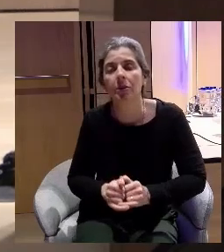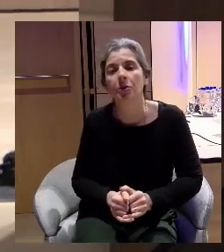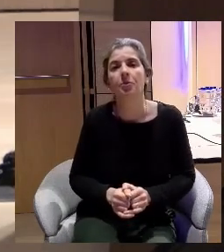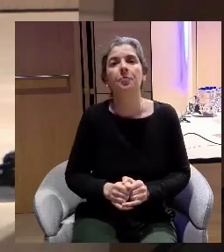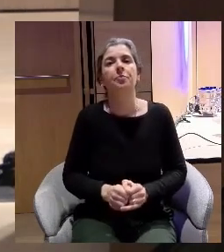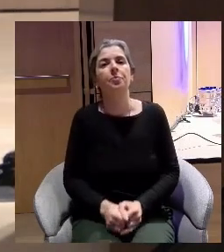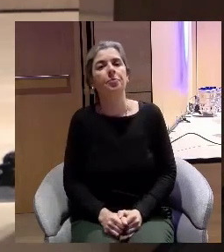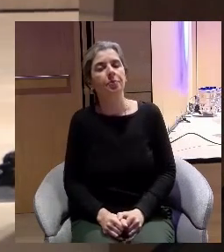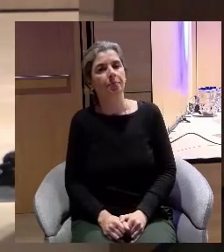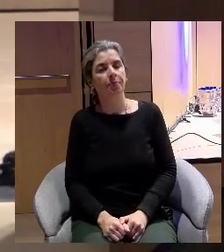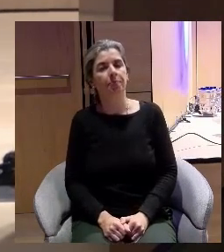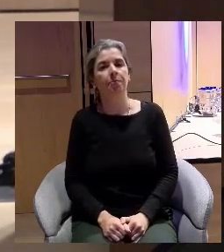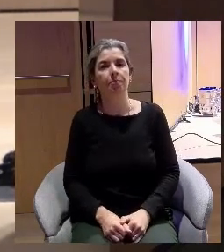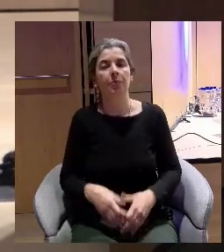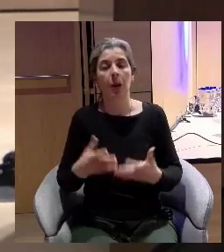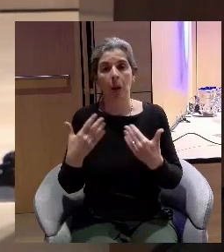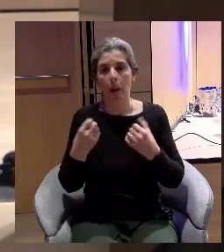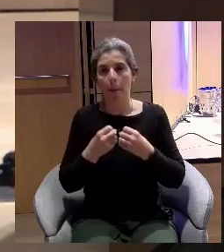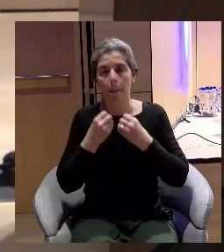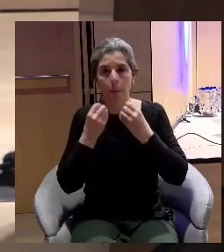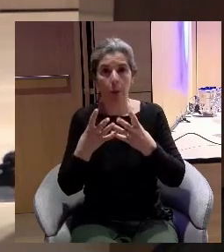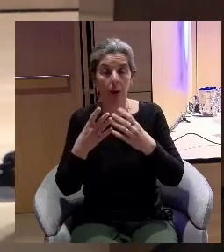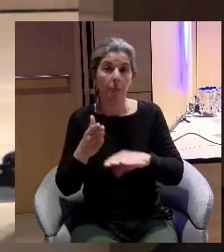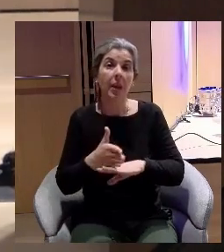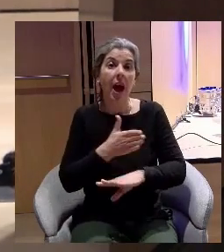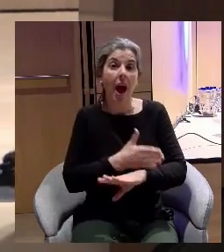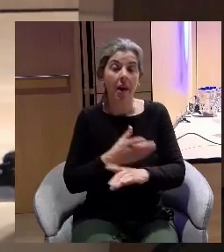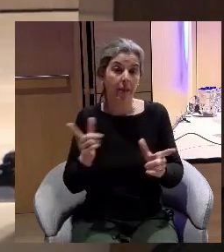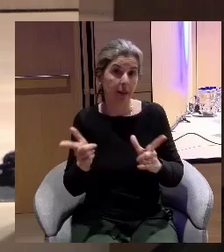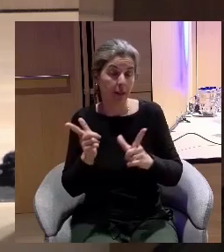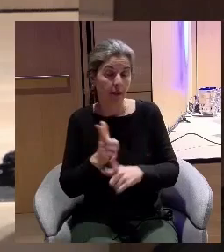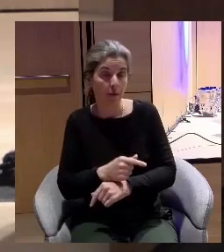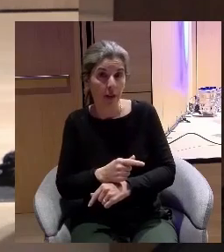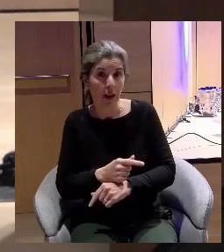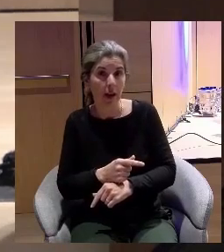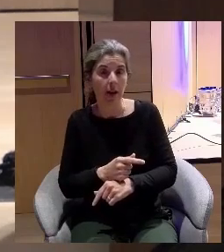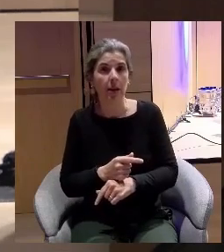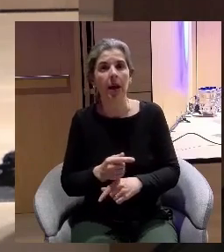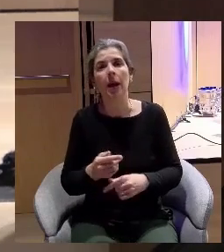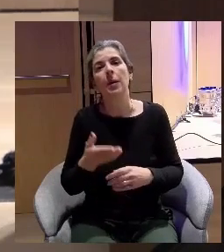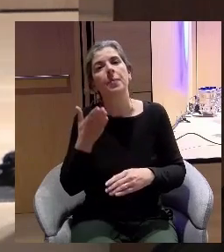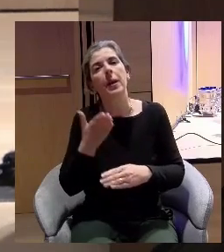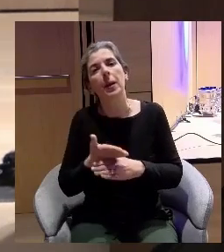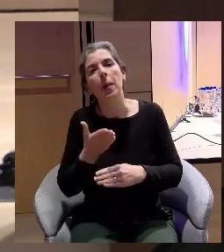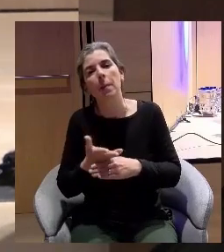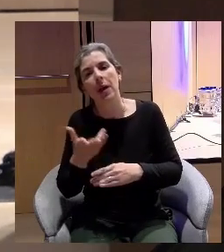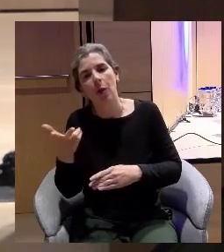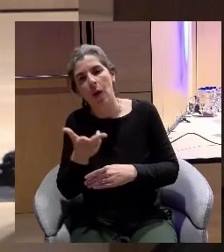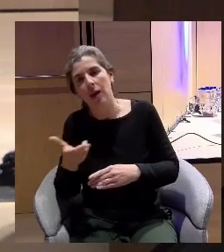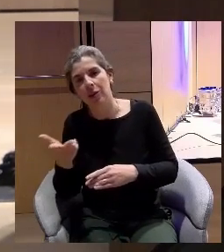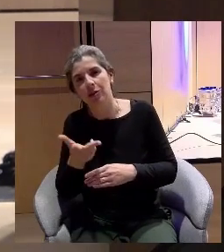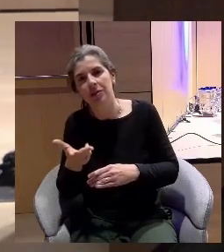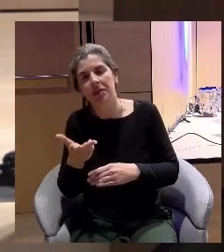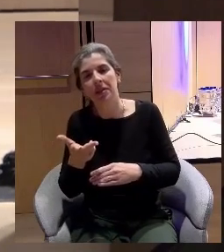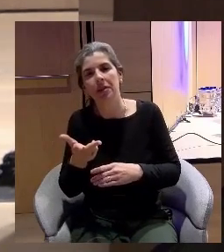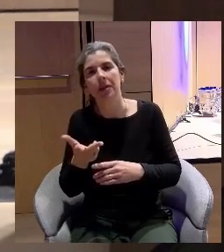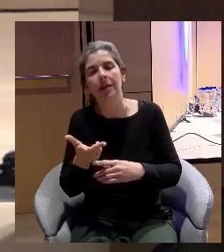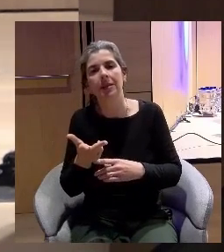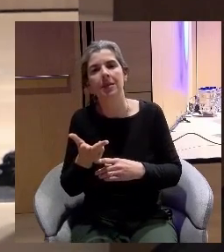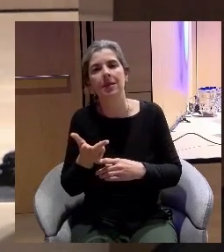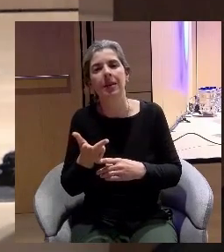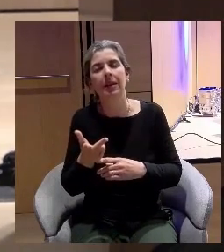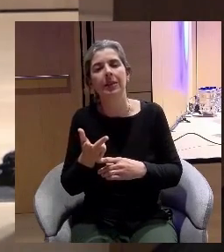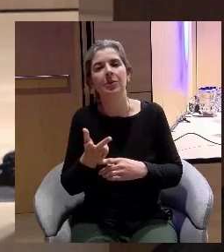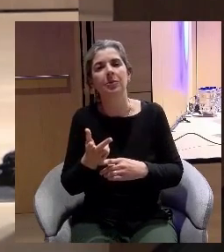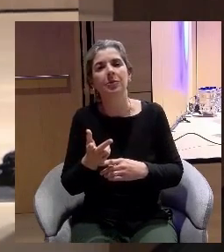No, entonces, antes de pasar al cierre, quizá me gustaría pedirle a los tres si pueden